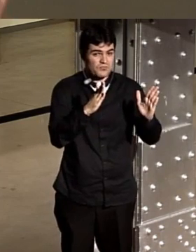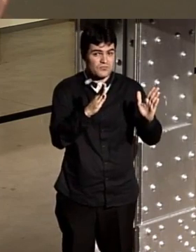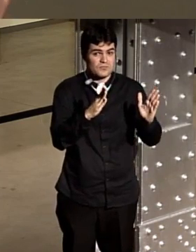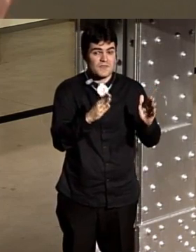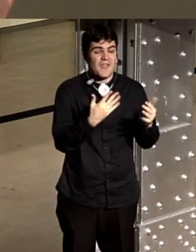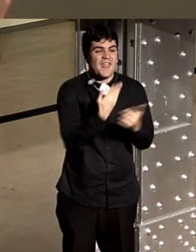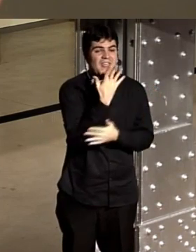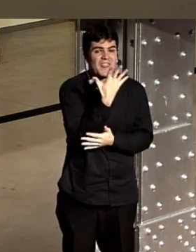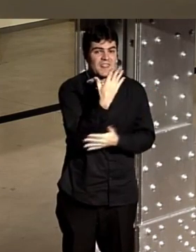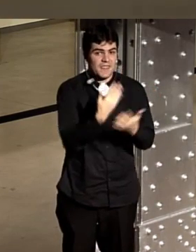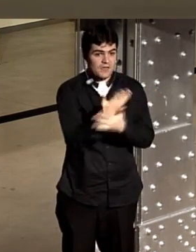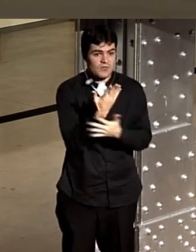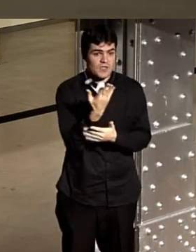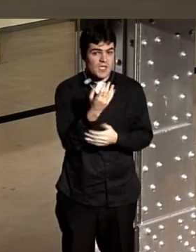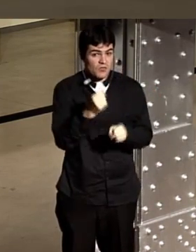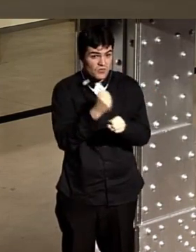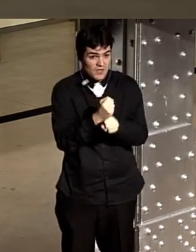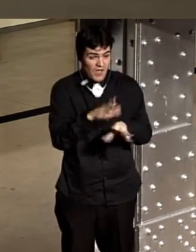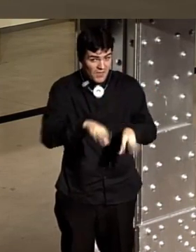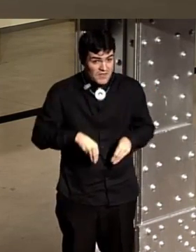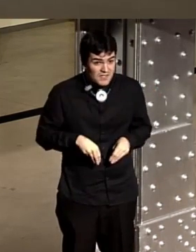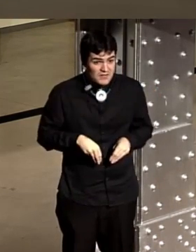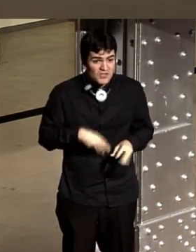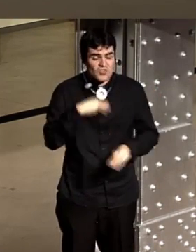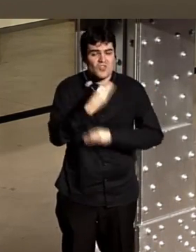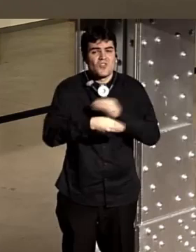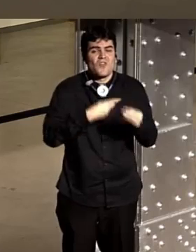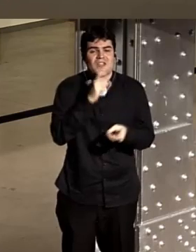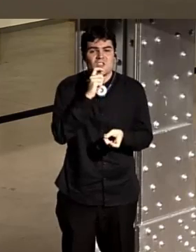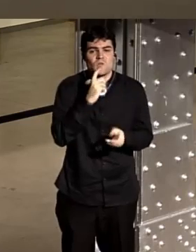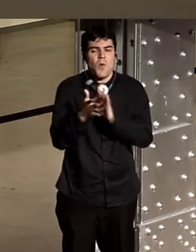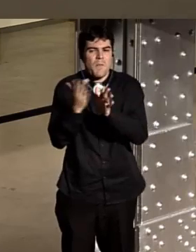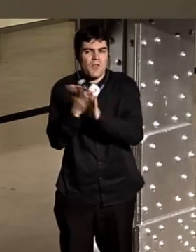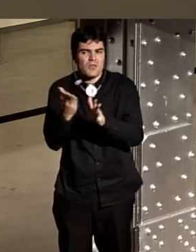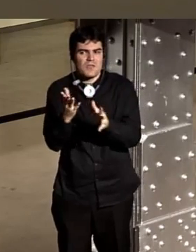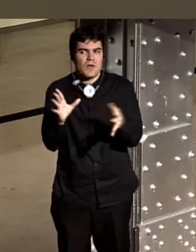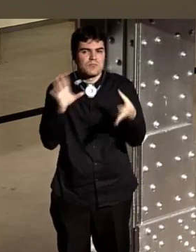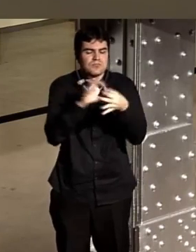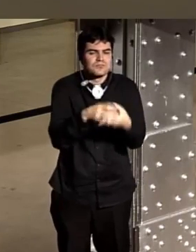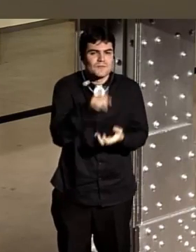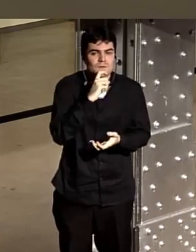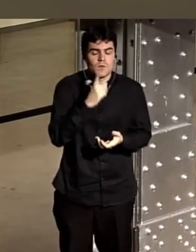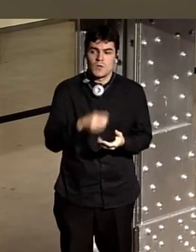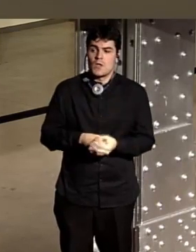acepto hacer un trabajo en 5 días. En 5 días. Sí. ¿Y cómo lo haces? ¿Cómo combinas velocidad con...? Bueno,